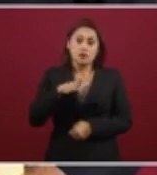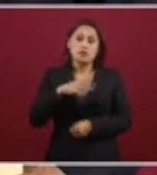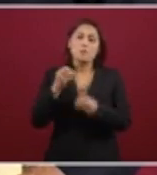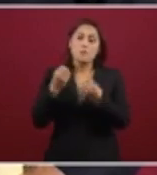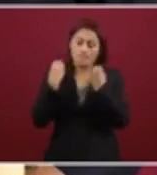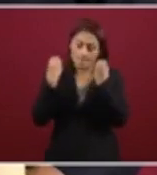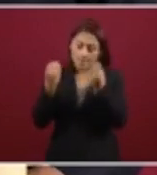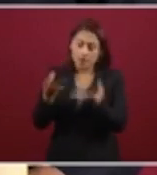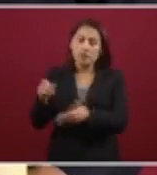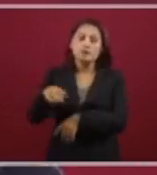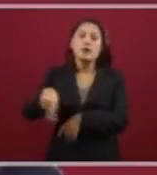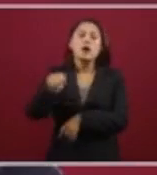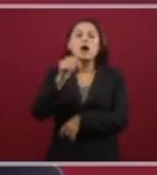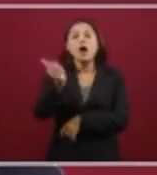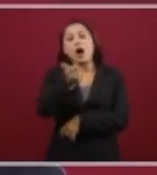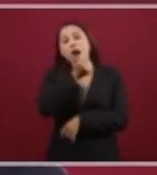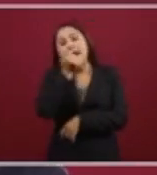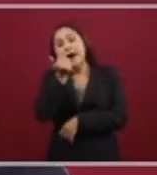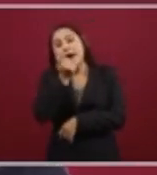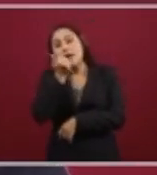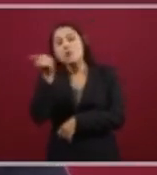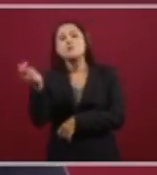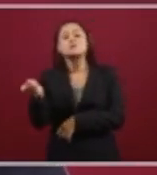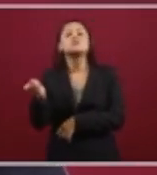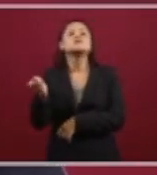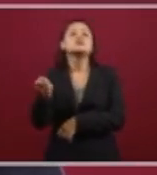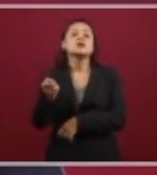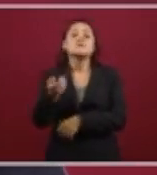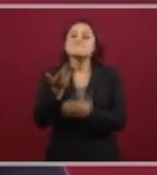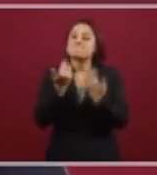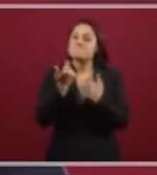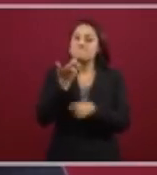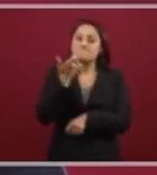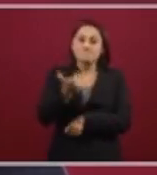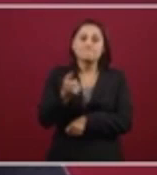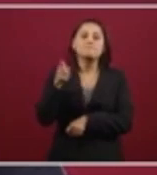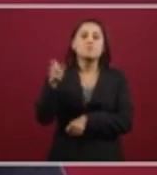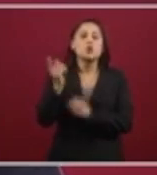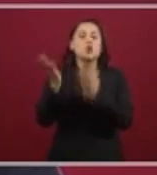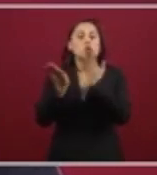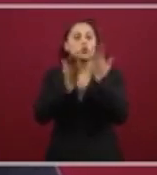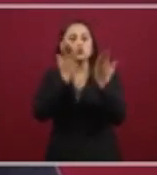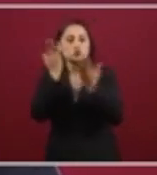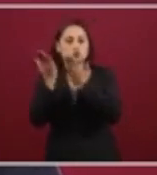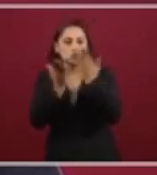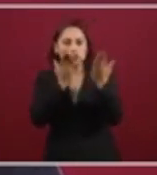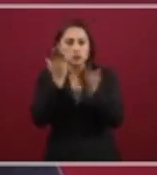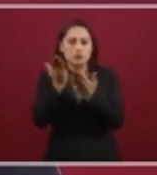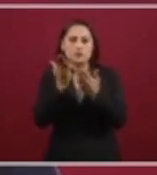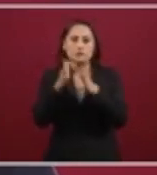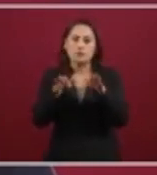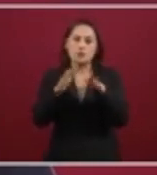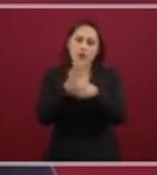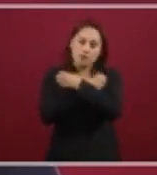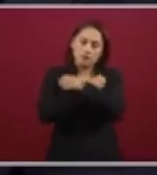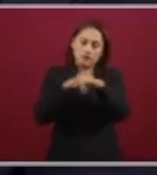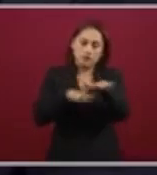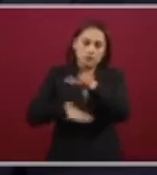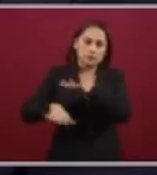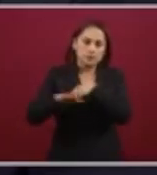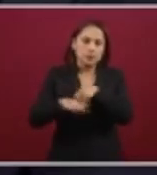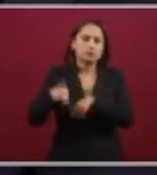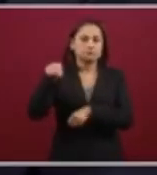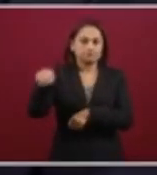estudiantes pobres de nivel básico, los que están en la preparatoria en esos municipios, lo